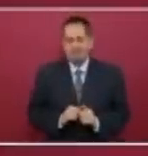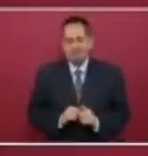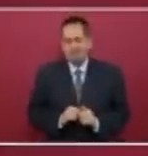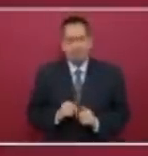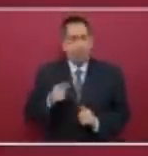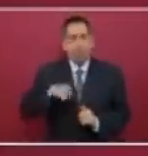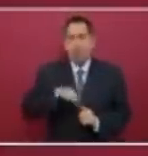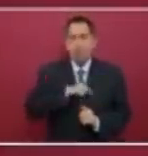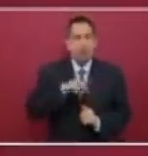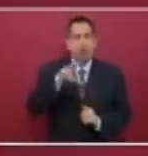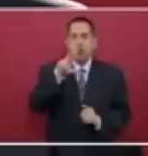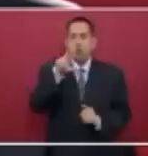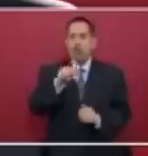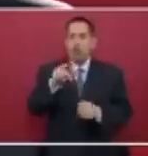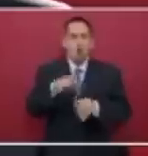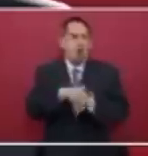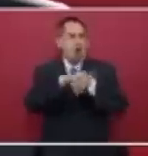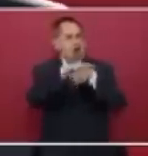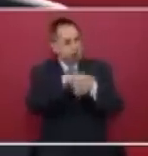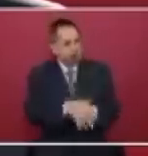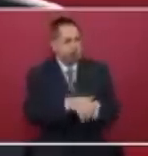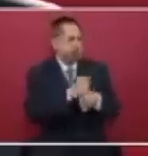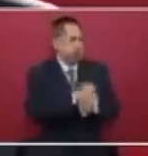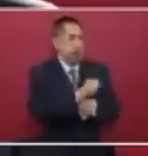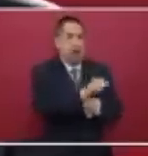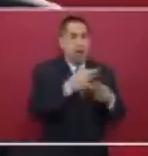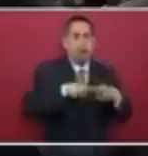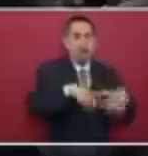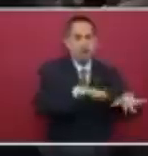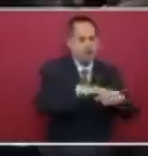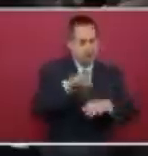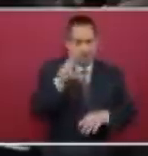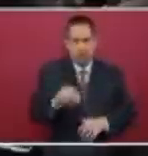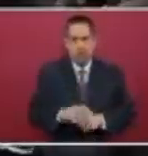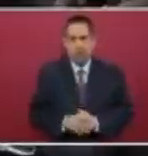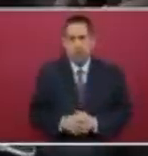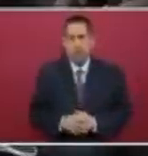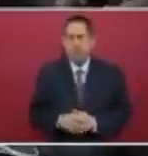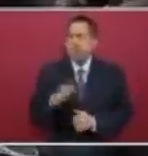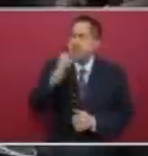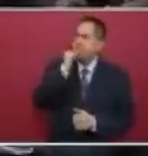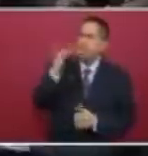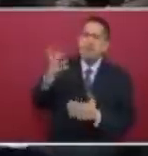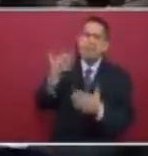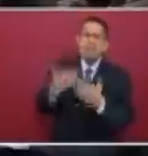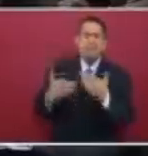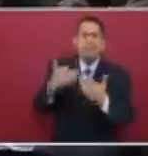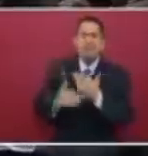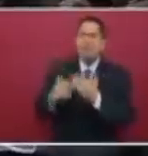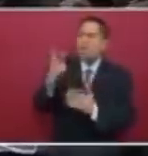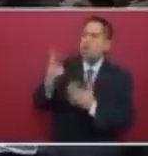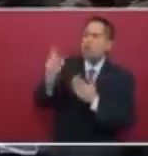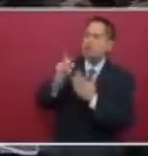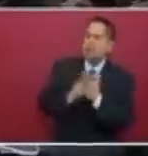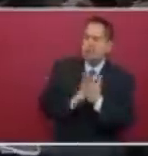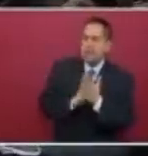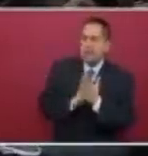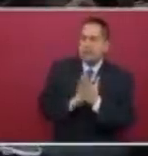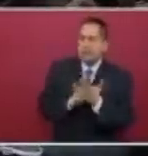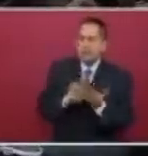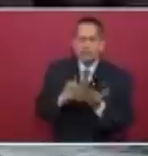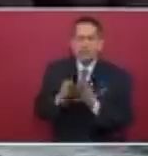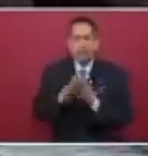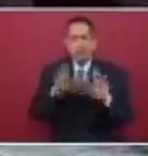nosotros a reprimir al pueblo presidente pero faltan dos semanas para la consulta y todavía están viendo